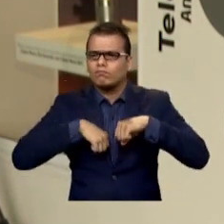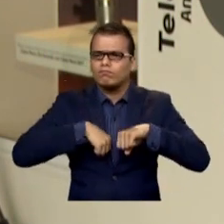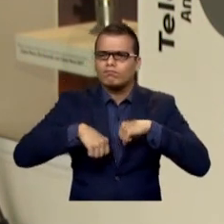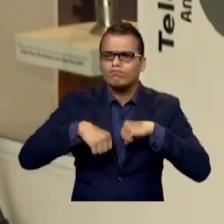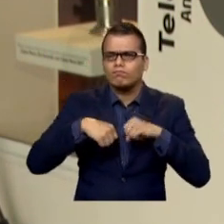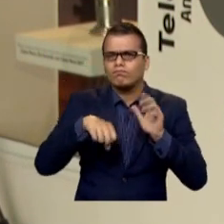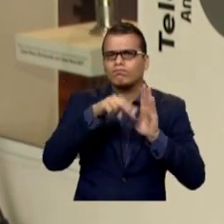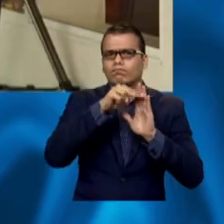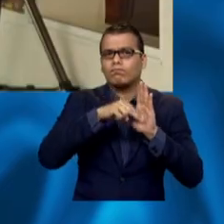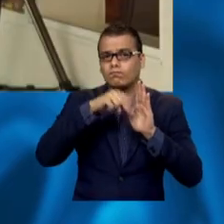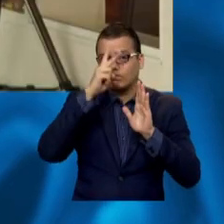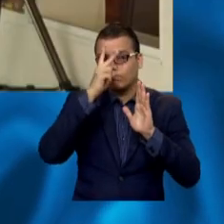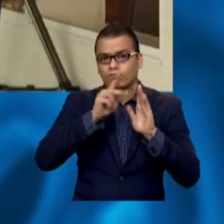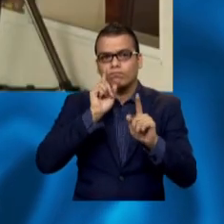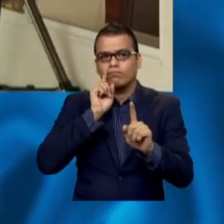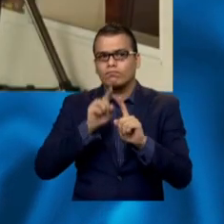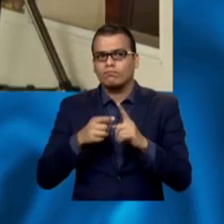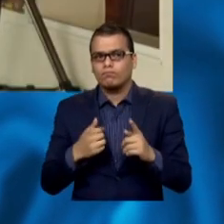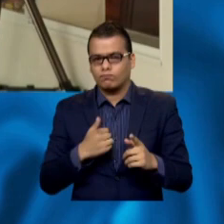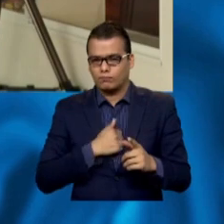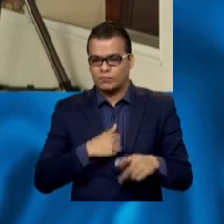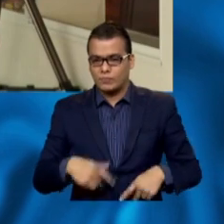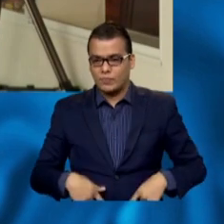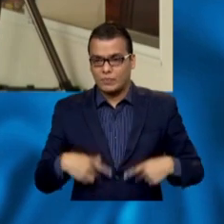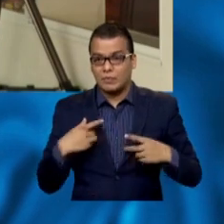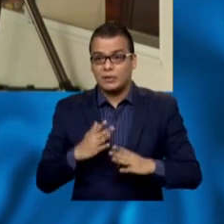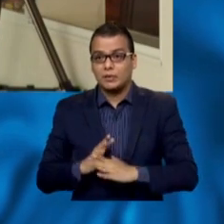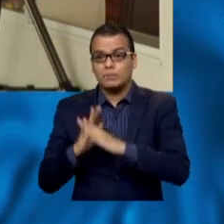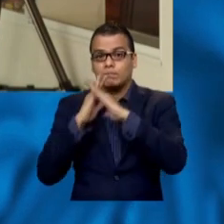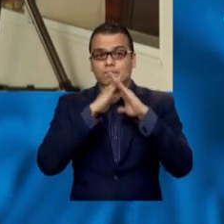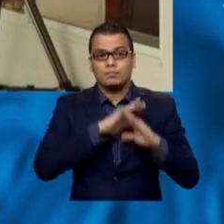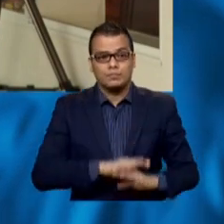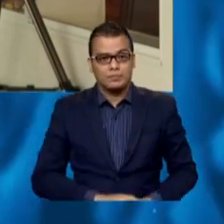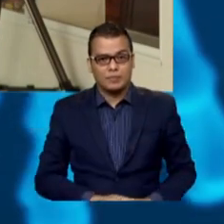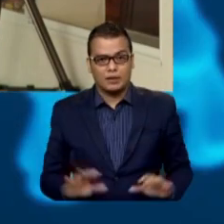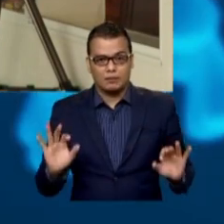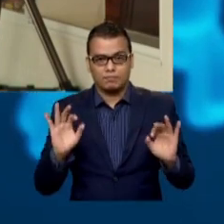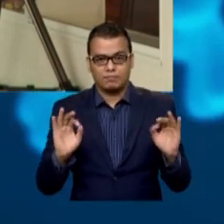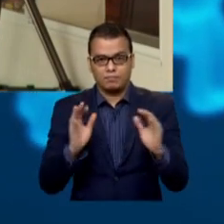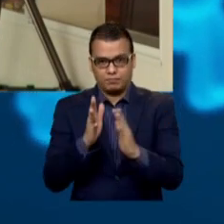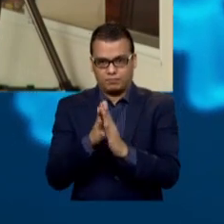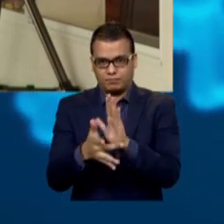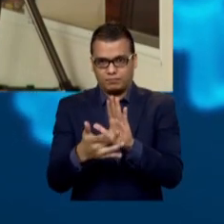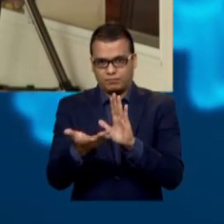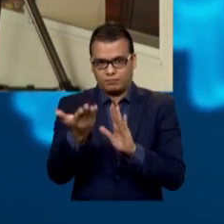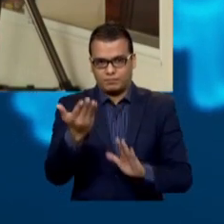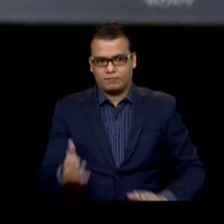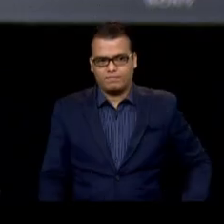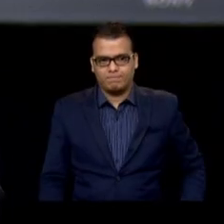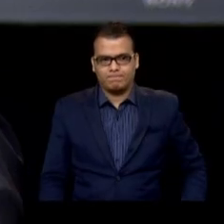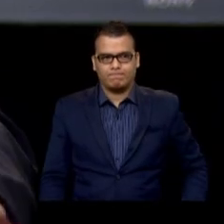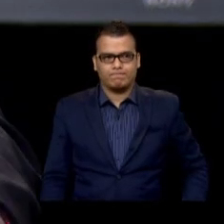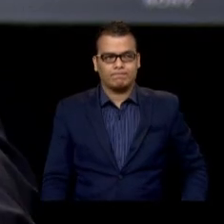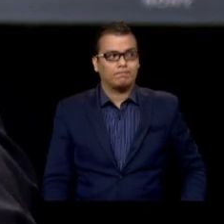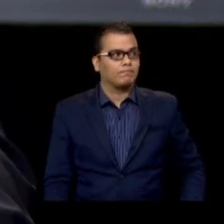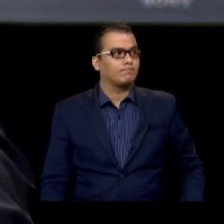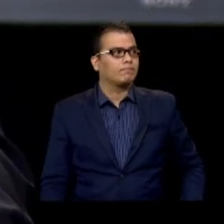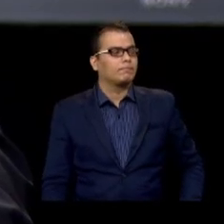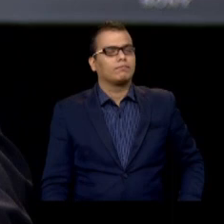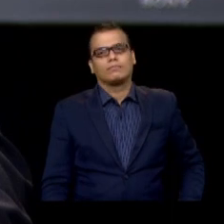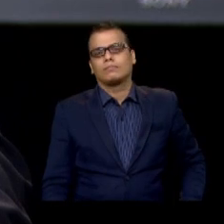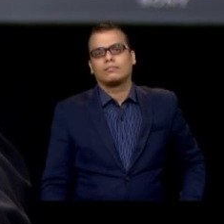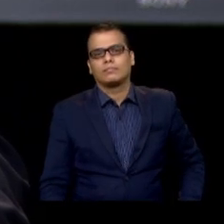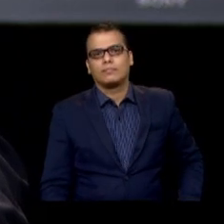acatar todas las medidas para proteger nuestras vidas. Para Telepacífico Noticias, informó Marcela Monsalve. Muy bien, muchas gracias a la